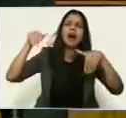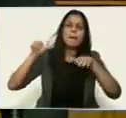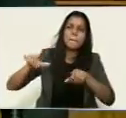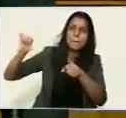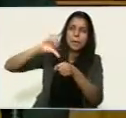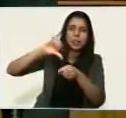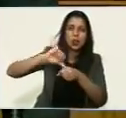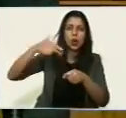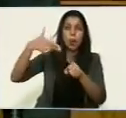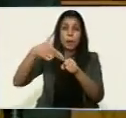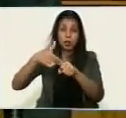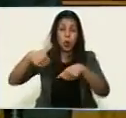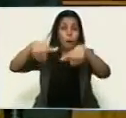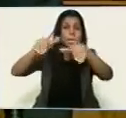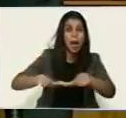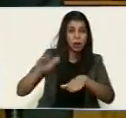año